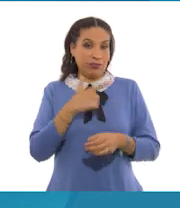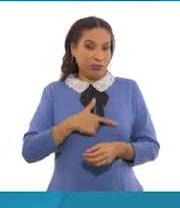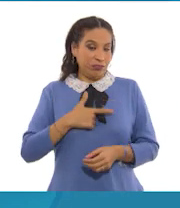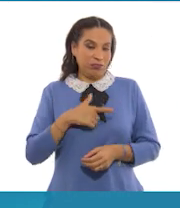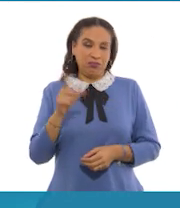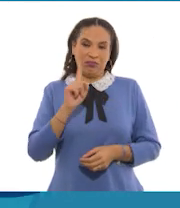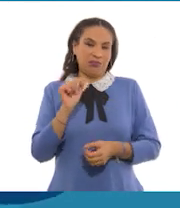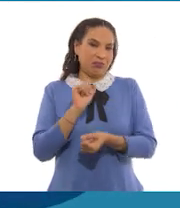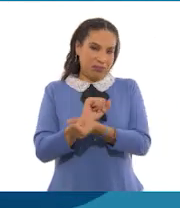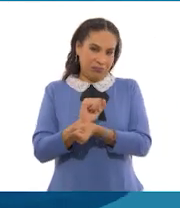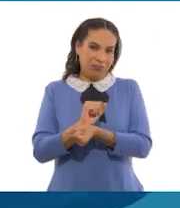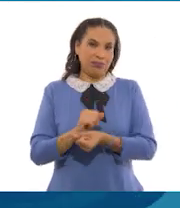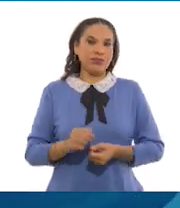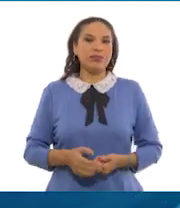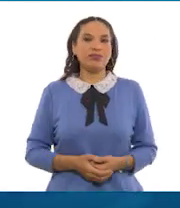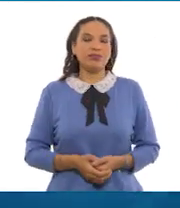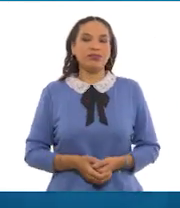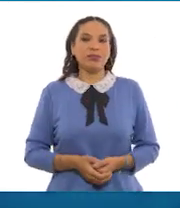gusto.